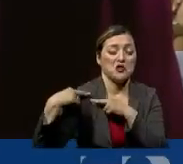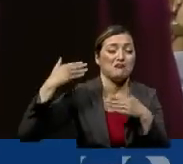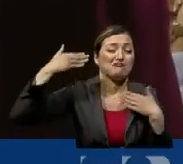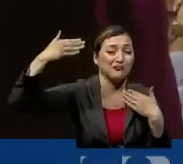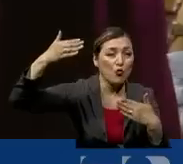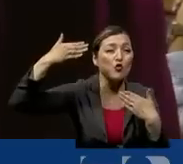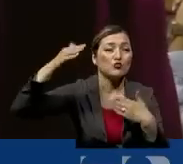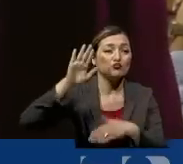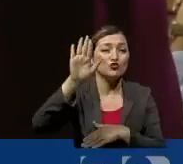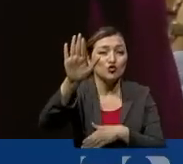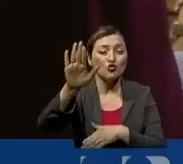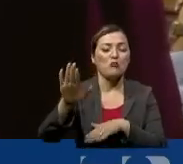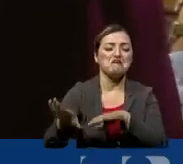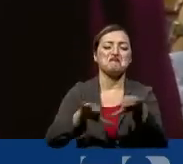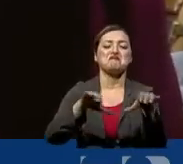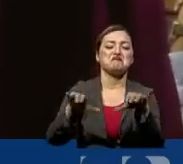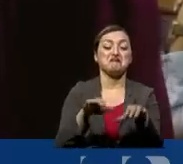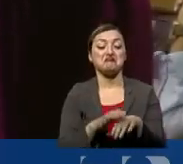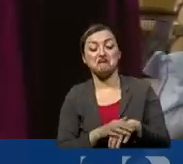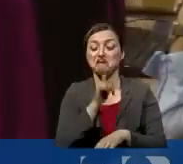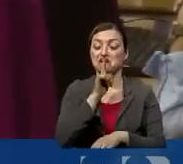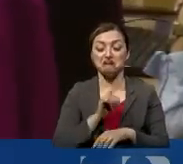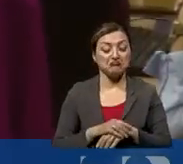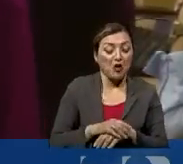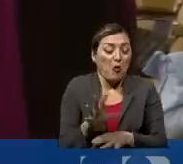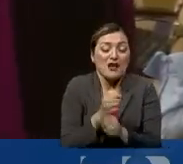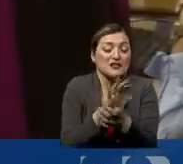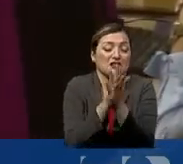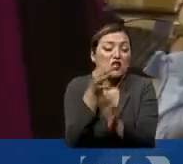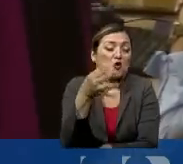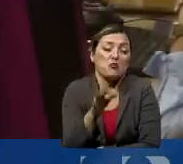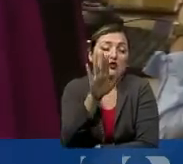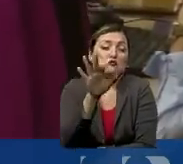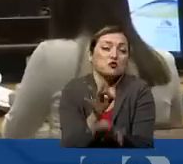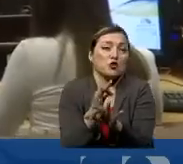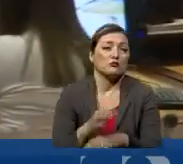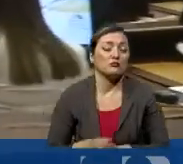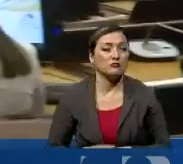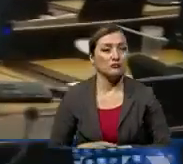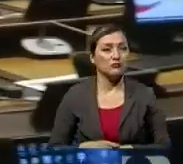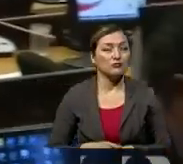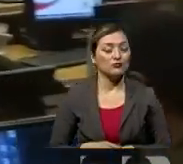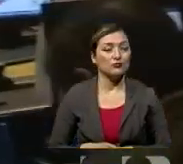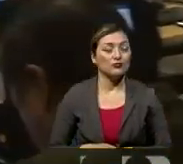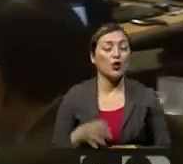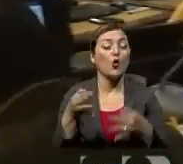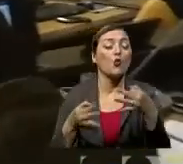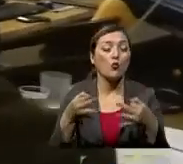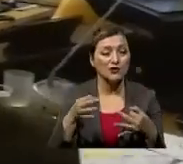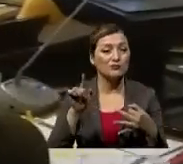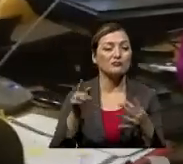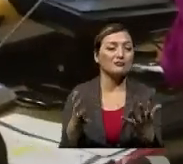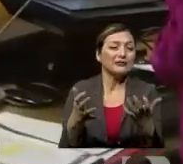políticamente por su acción y omisión en el cumplimiento de sus funciones. Y en medio de este juicio, aun cuando